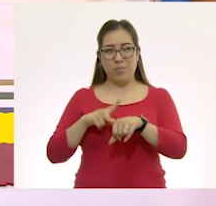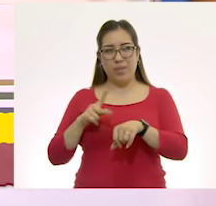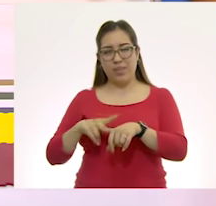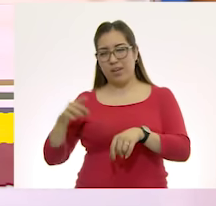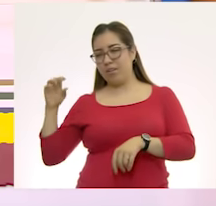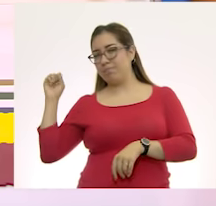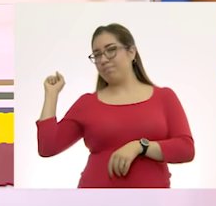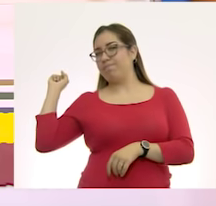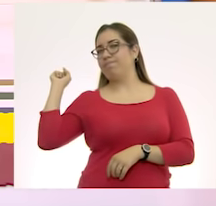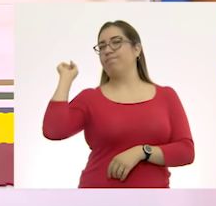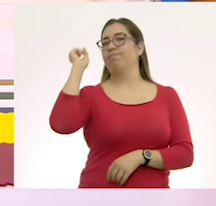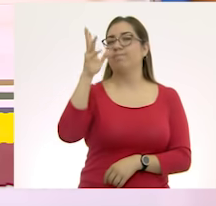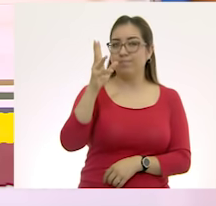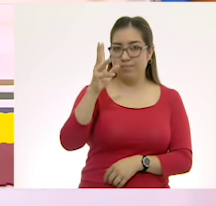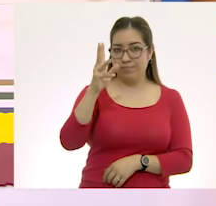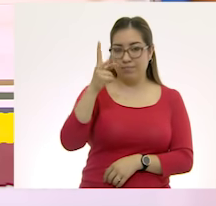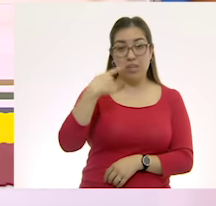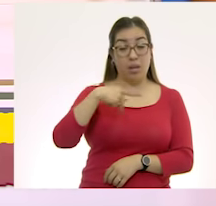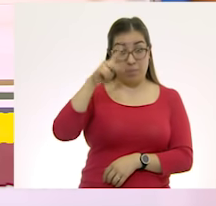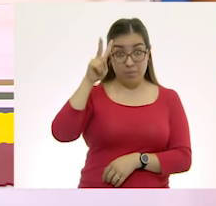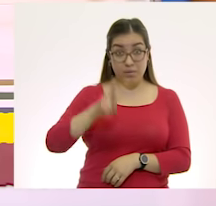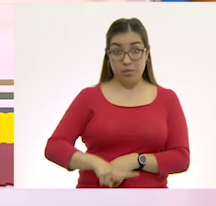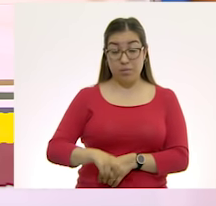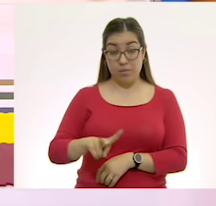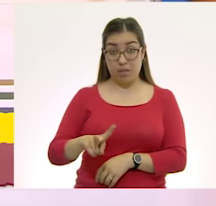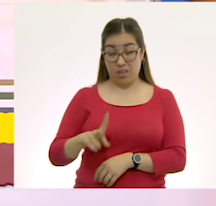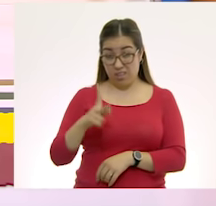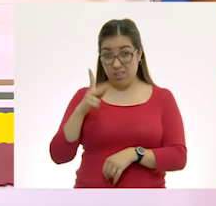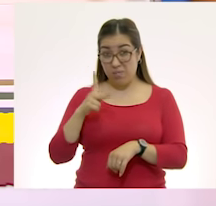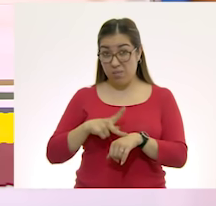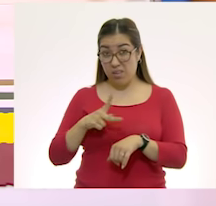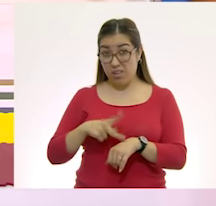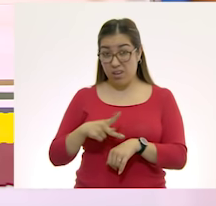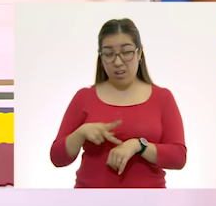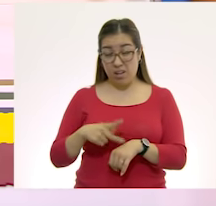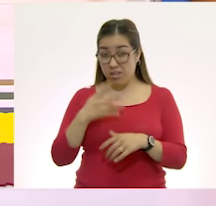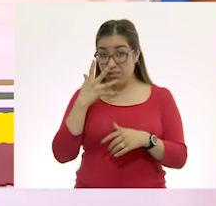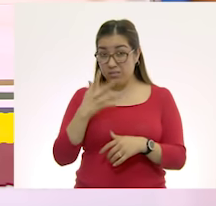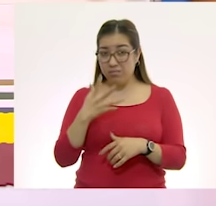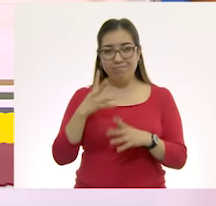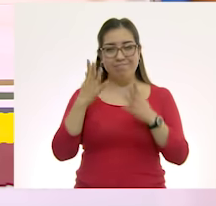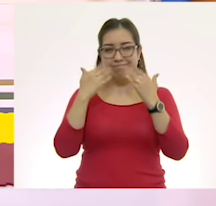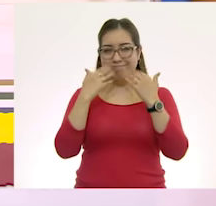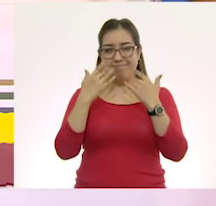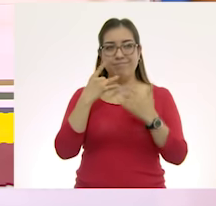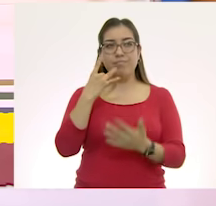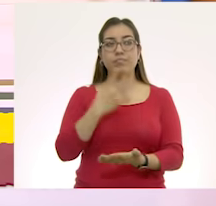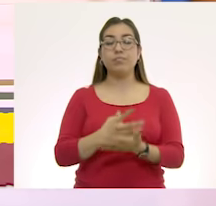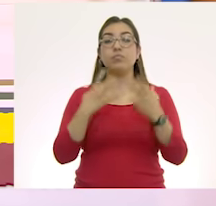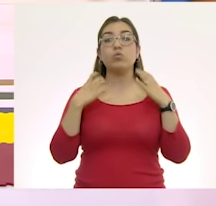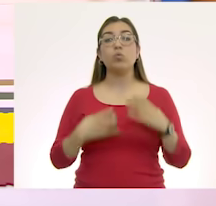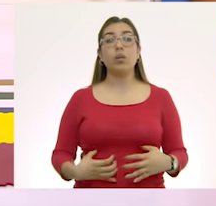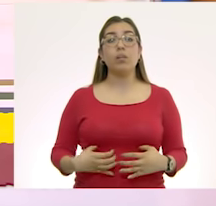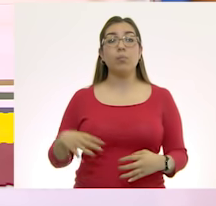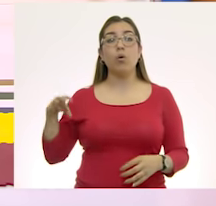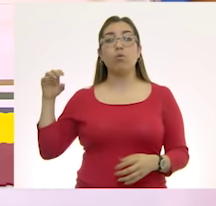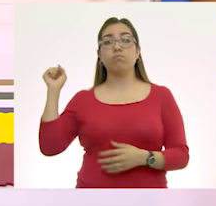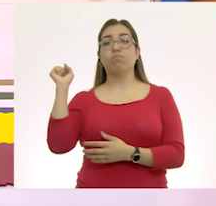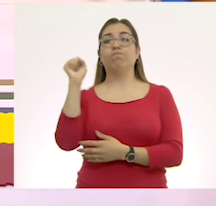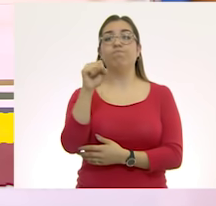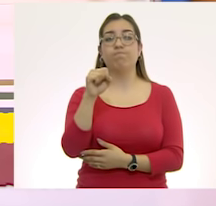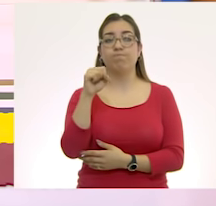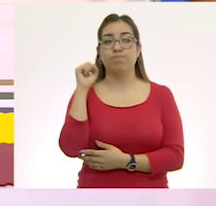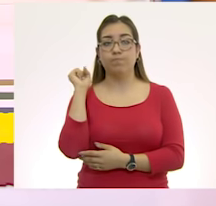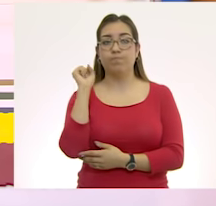voy a aventar, pero no voy a hacer el movimiento con la mano, ¿no? Sino como que empujo mi cuerpo. 1, 2, 3,